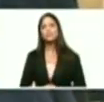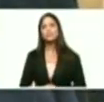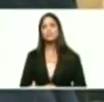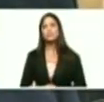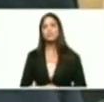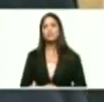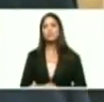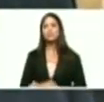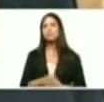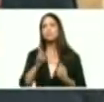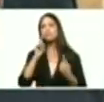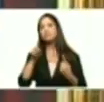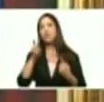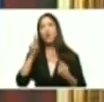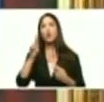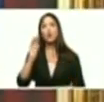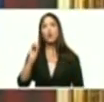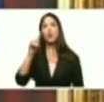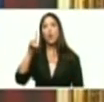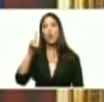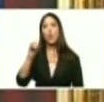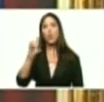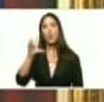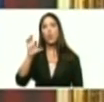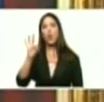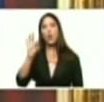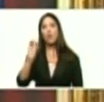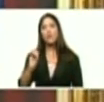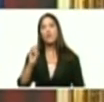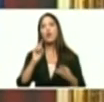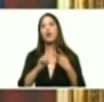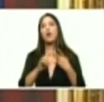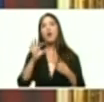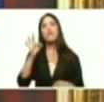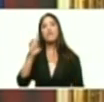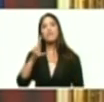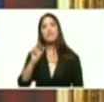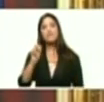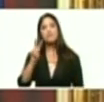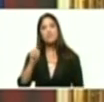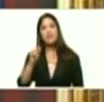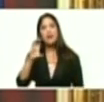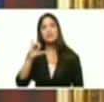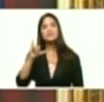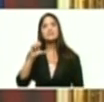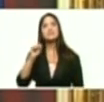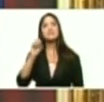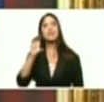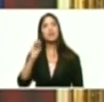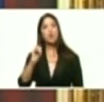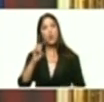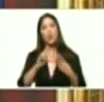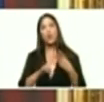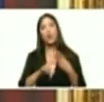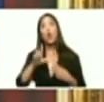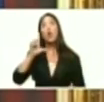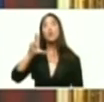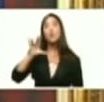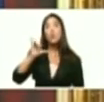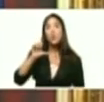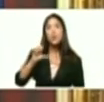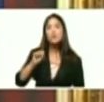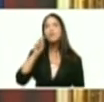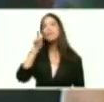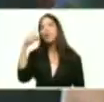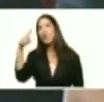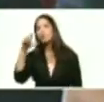de los que puedo ver, don Rodolfo, don Francisco Amelias, Luis Acuña, por allá veo